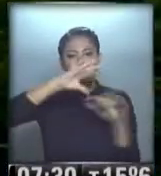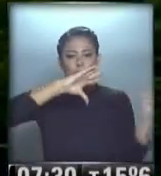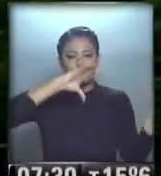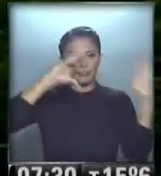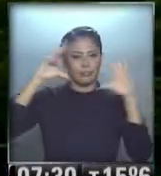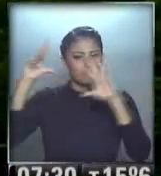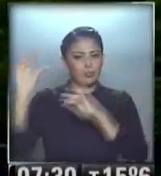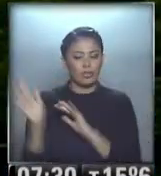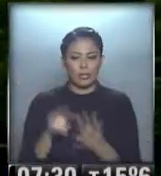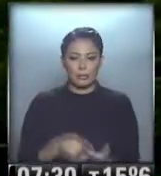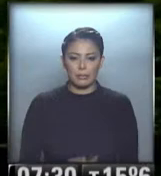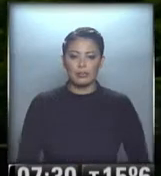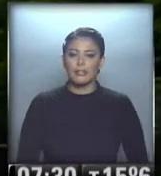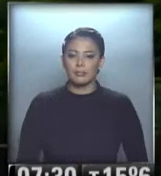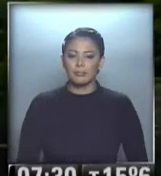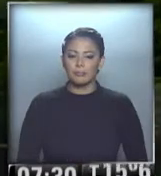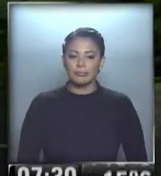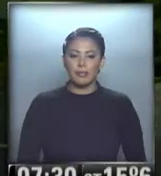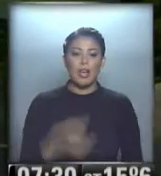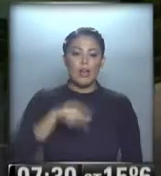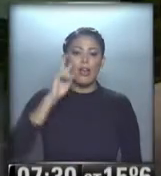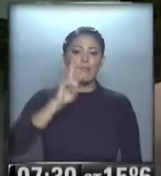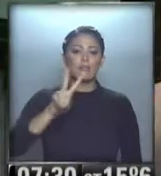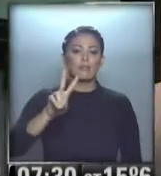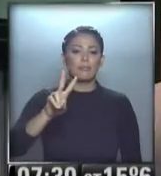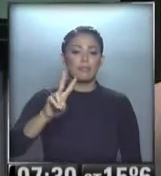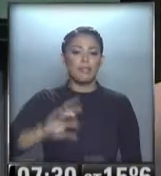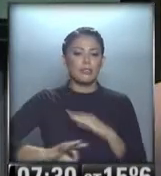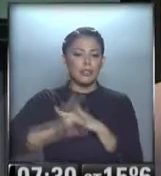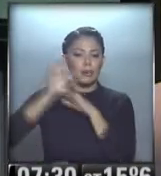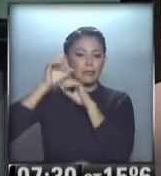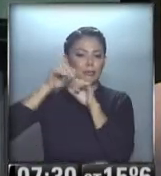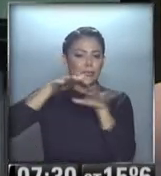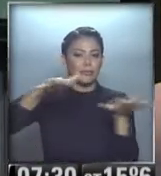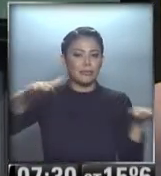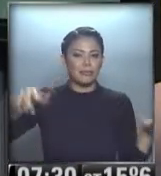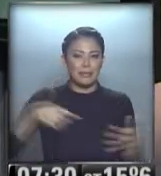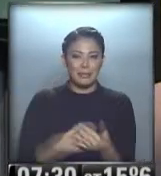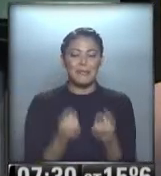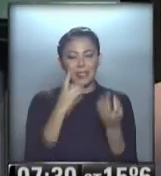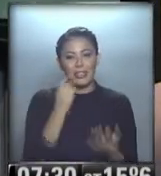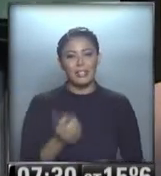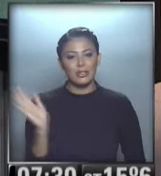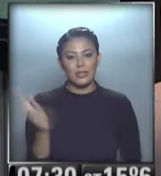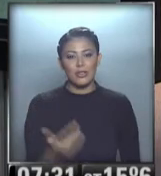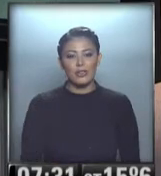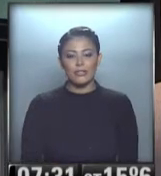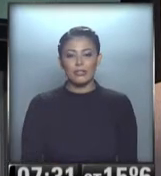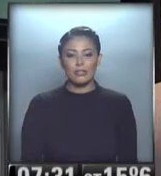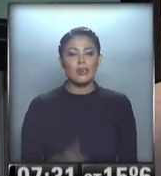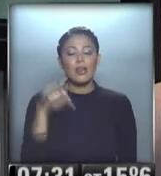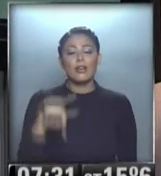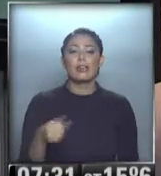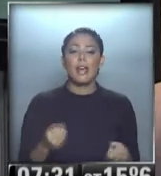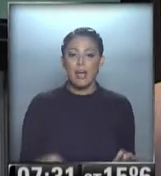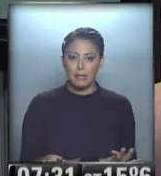en la ciudad de Buenos Aires. Ahí ven los primeros rayos de sol que iluminan la ciudad de Buenos Aires. Muy buenos días para todos. Empezamos